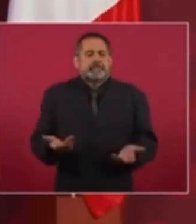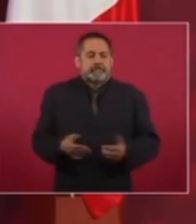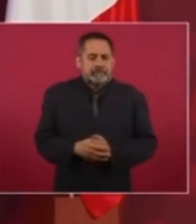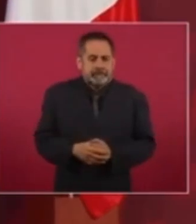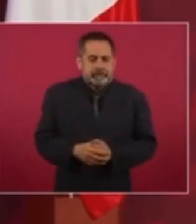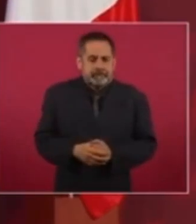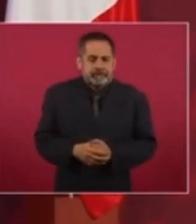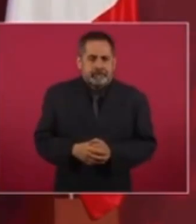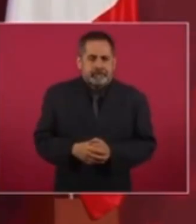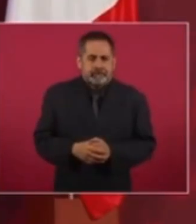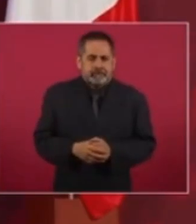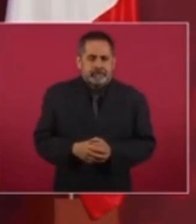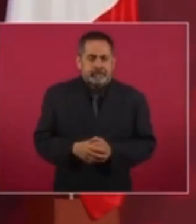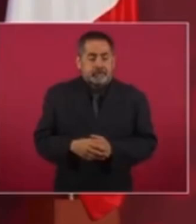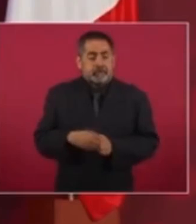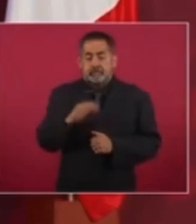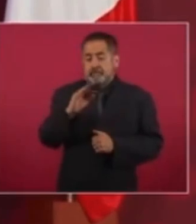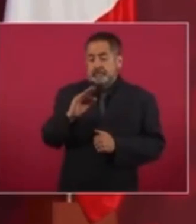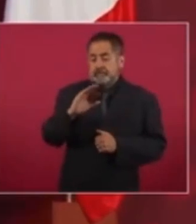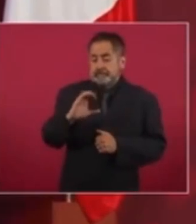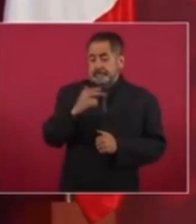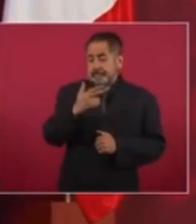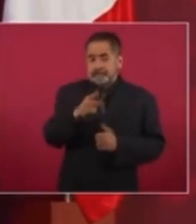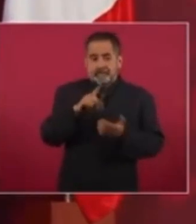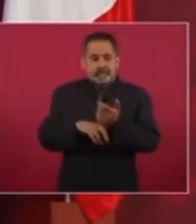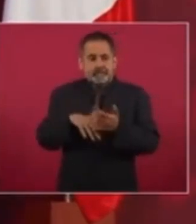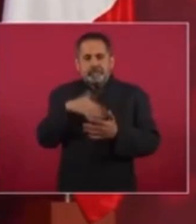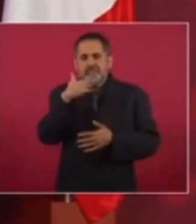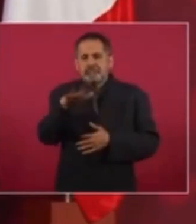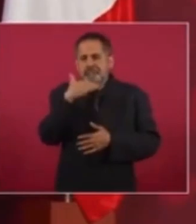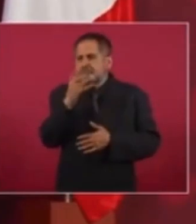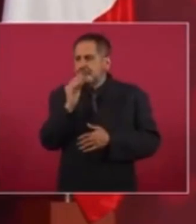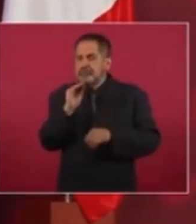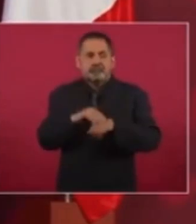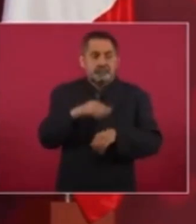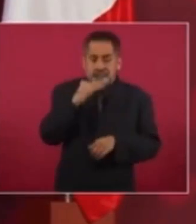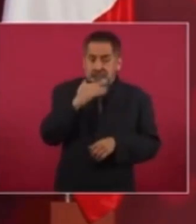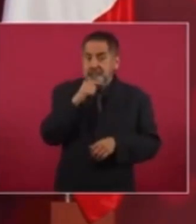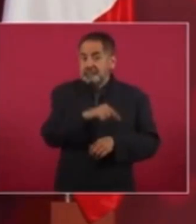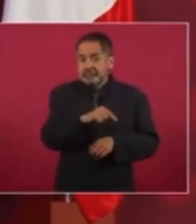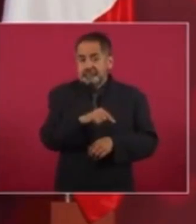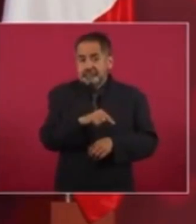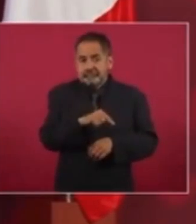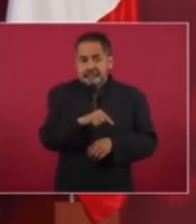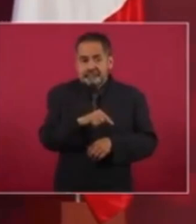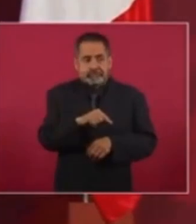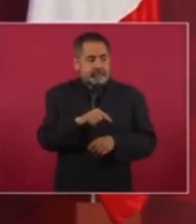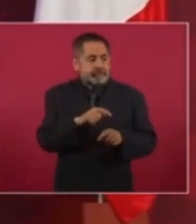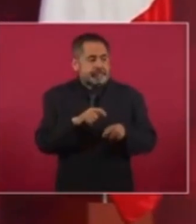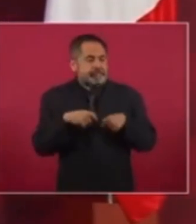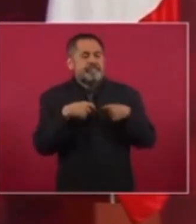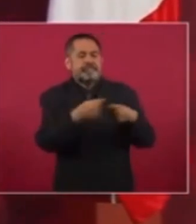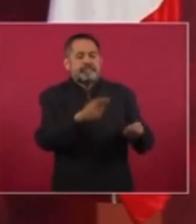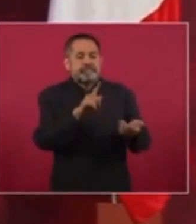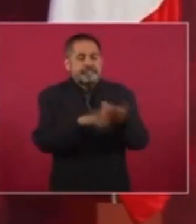mes. Hoy Felipe Calderón, como ya vimos ayer, ha ido a Europa a llorar junto con